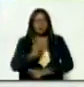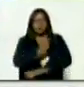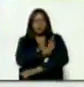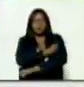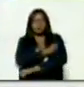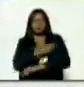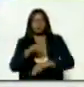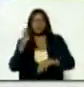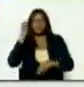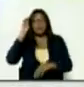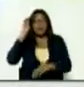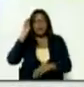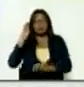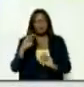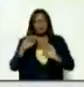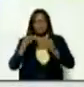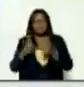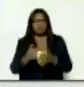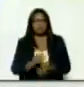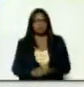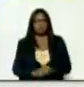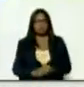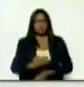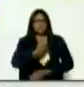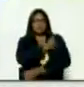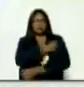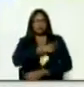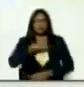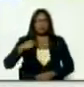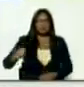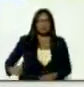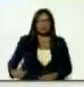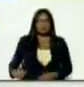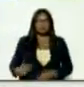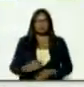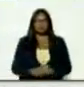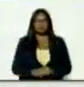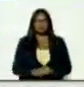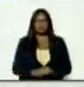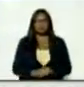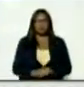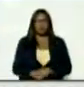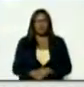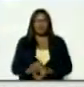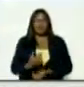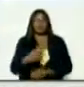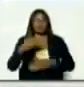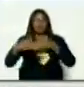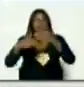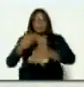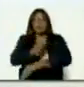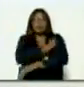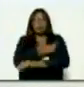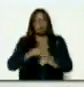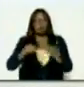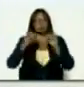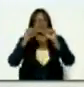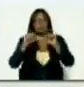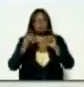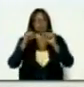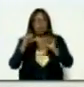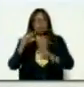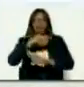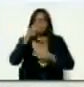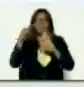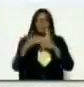de maestros y maestras con la vacuna china y con las vacunas que van a llegar vamos a seguir vacunando para llegar al